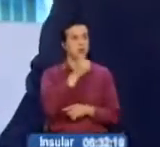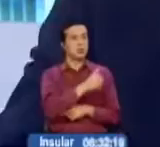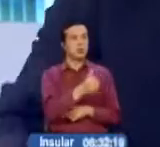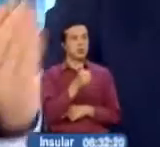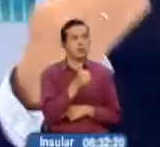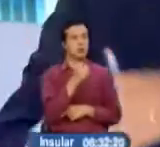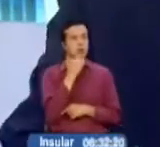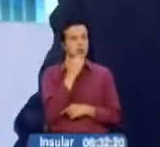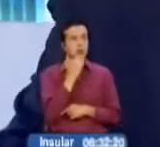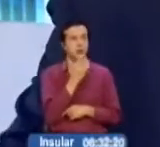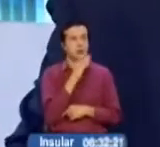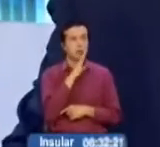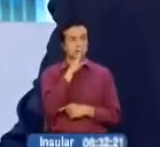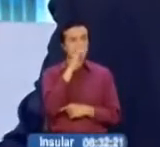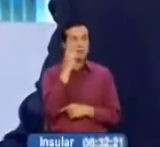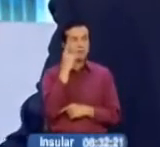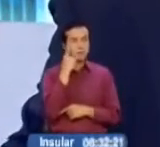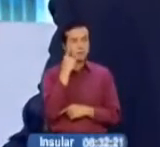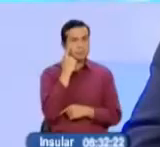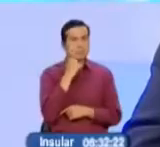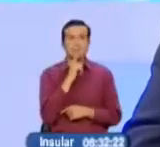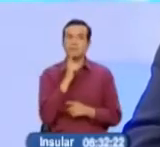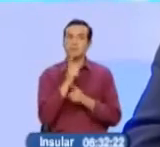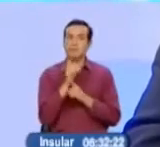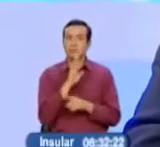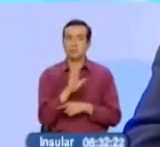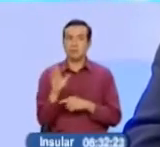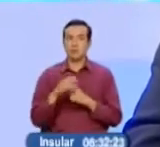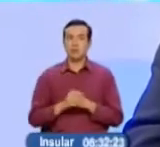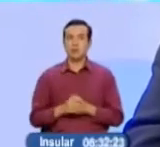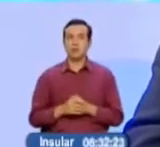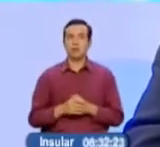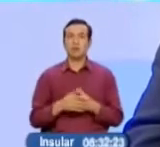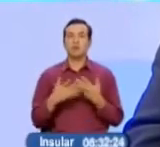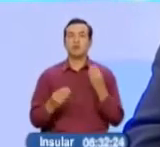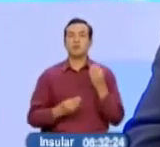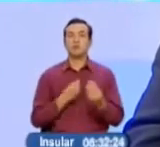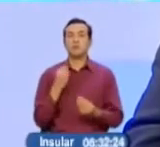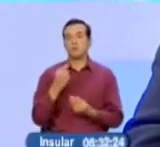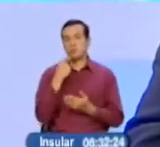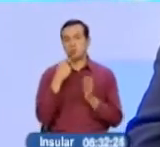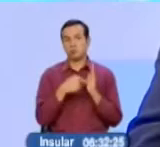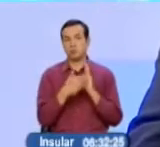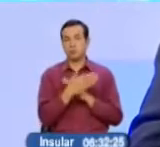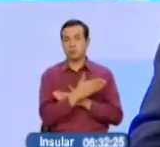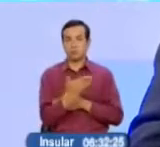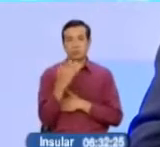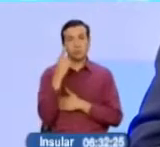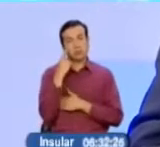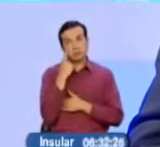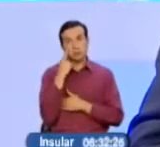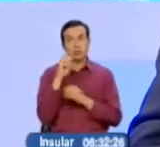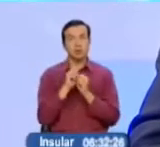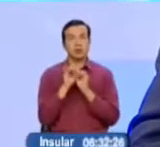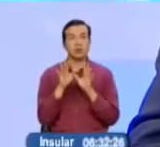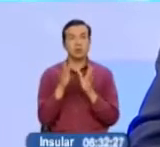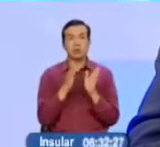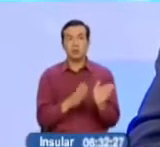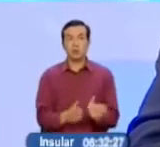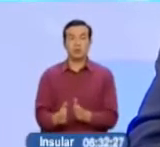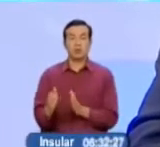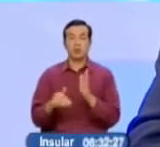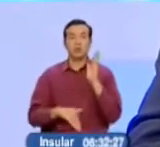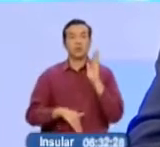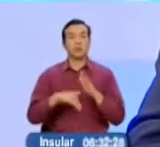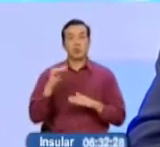sin perjuicio de que haya una política pública. Sí, así es. Entonces, la política pública nos va a indicar, por ejemplo, los términos generales, pero hay cosas más